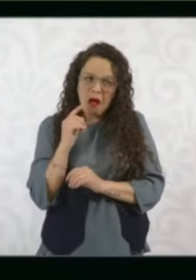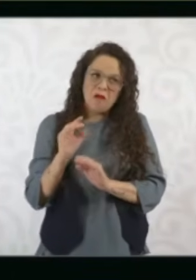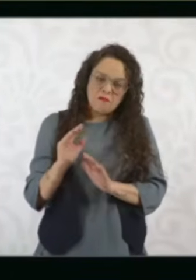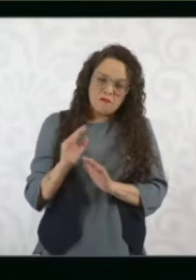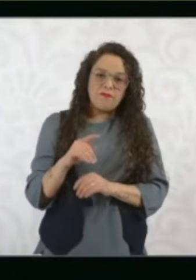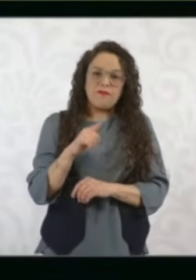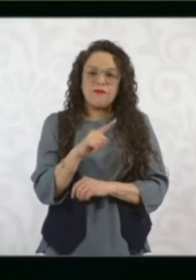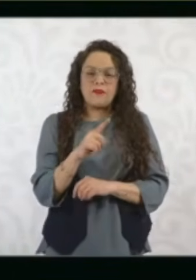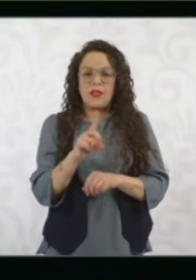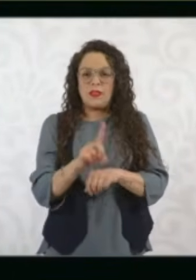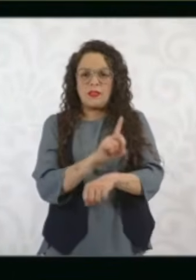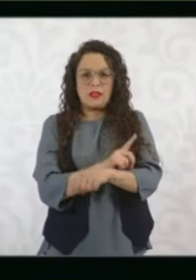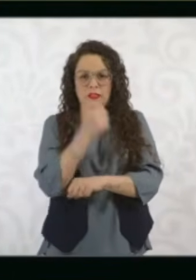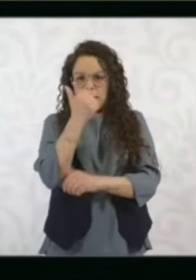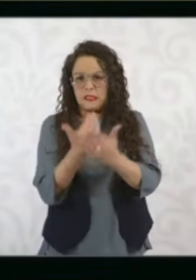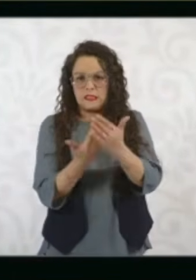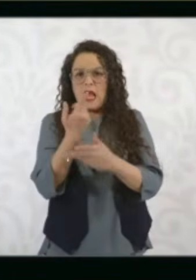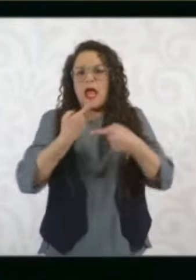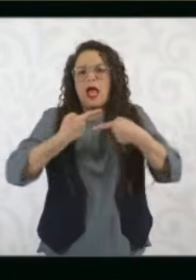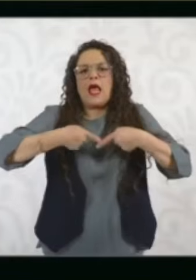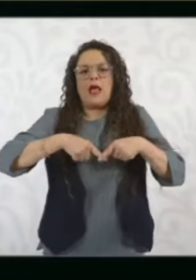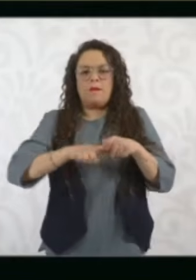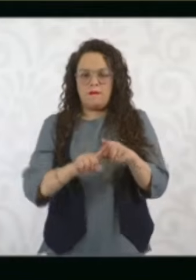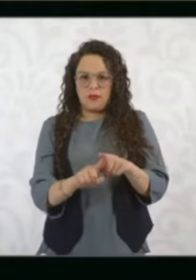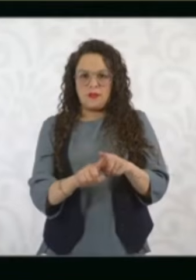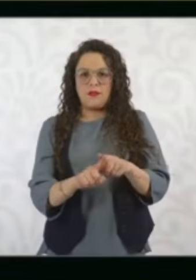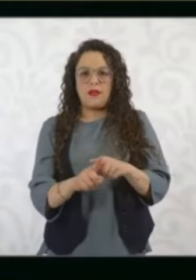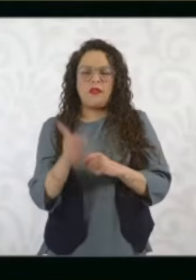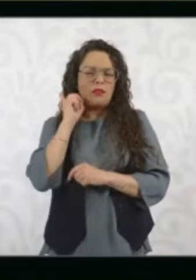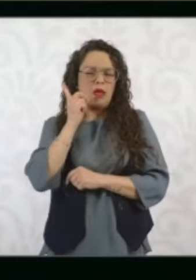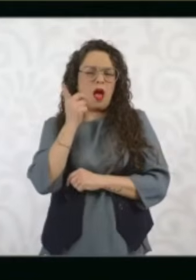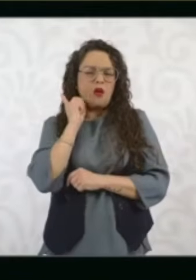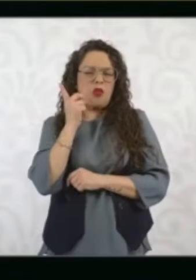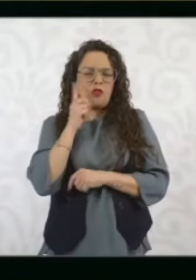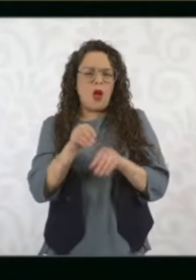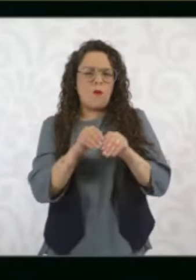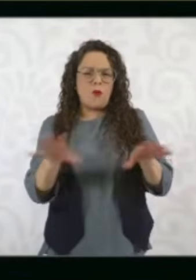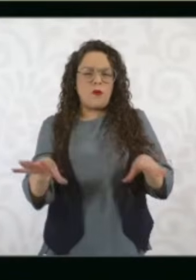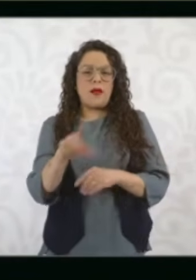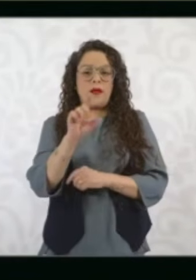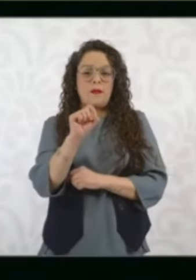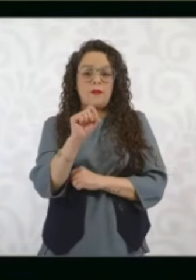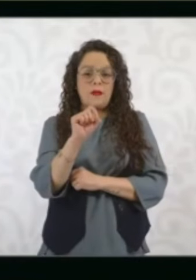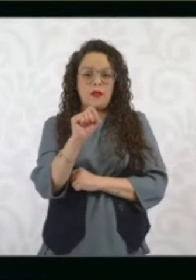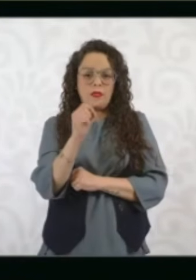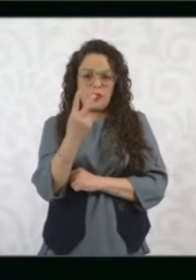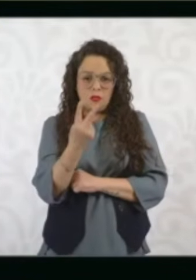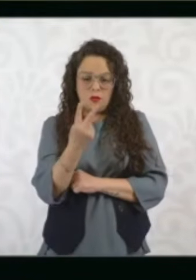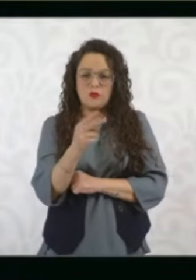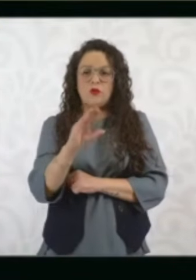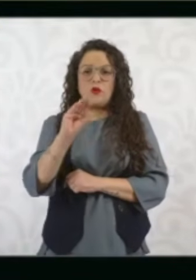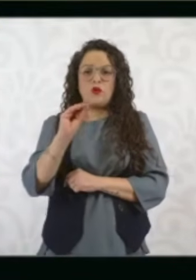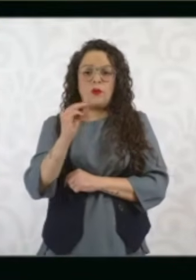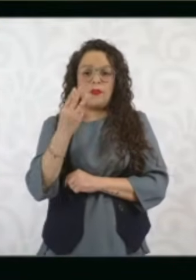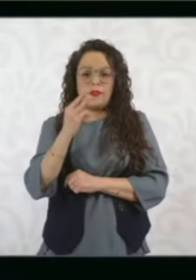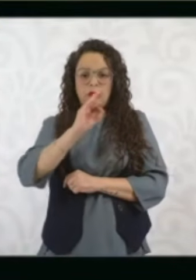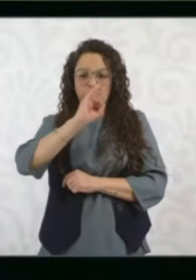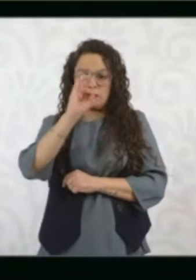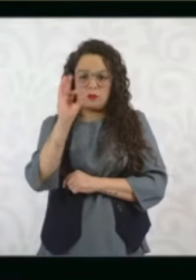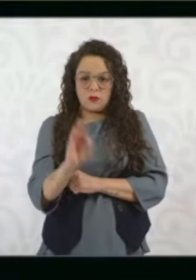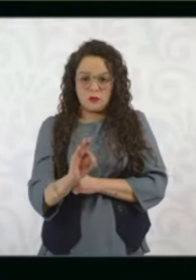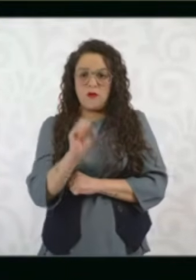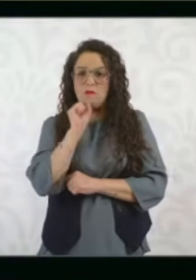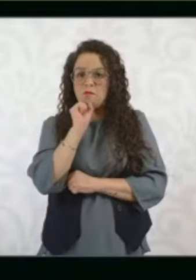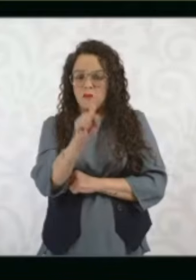actividades desde las 6 de la mañana, 22 publicaciones diarias, el 96% de sus publicaciones igual